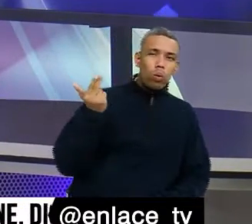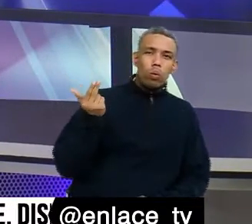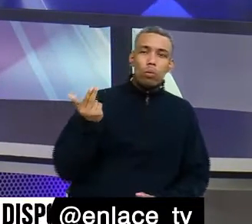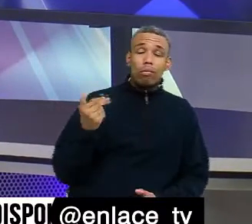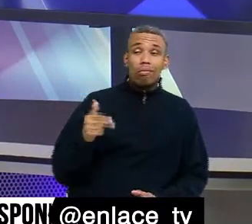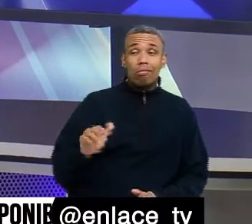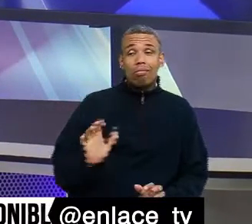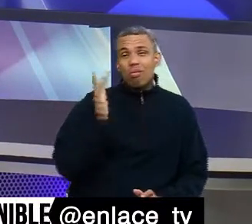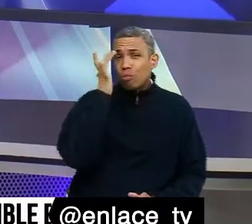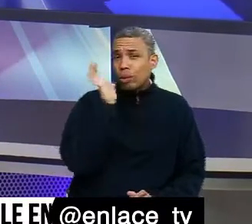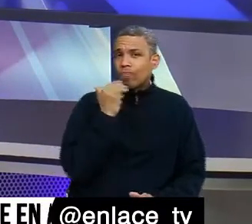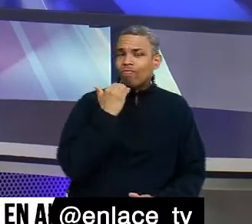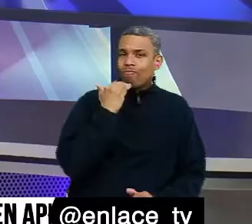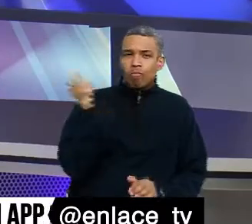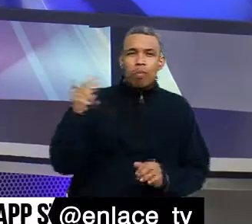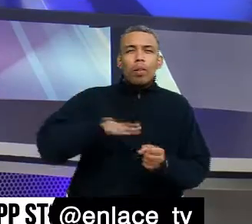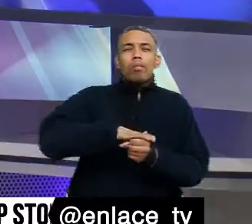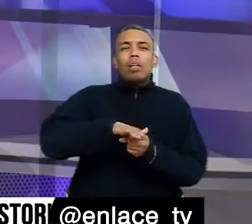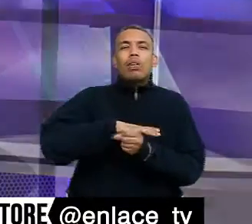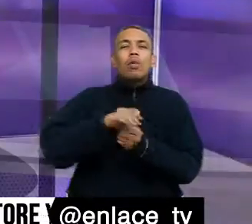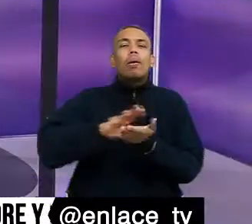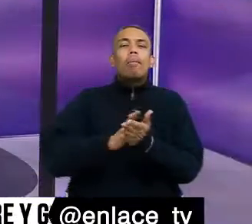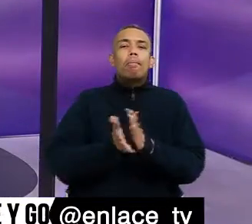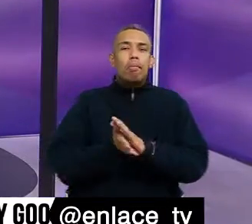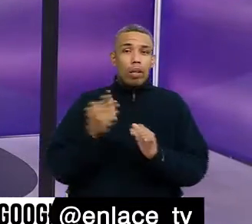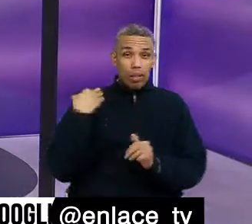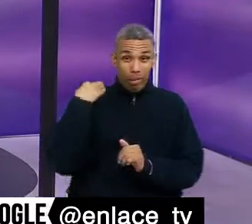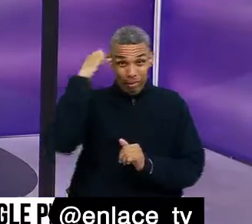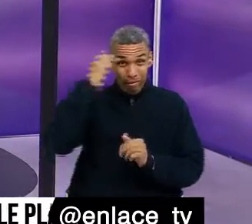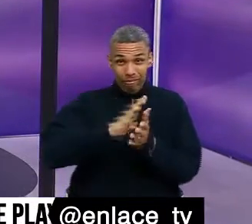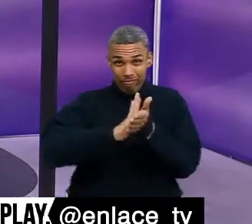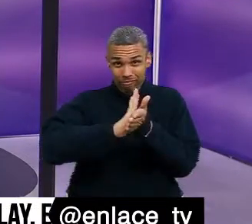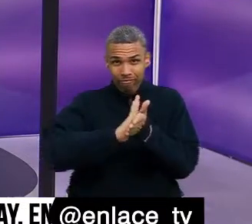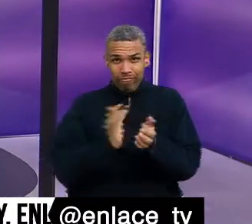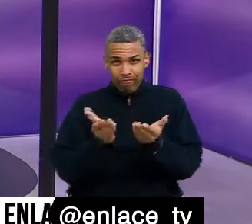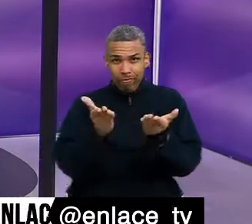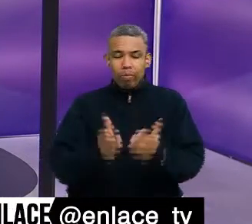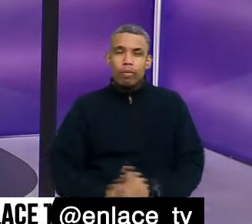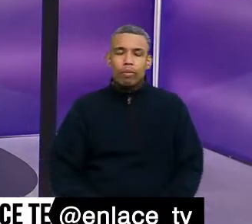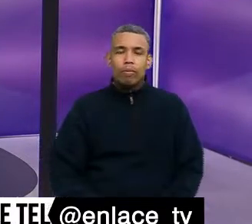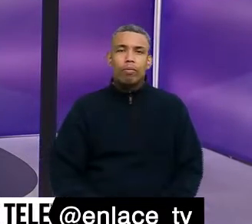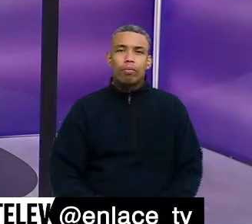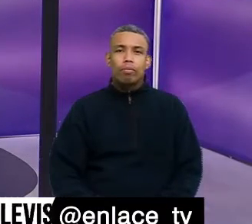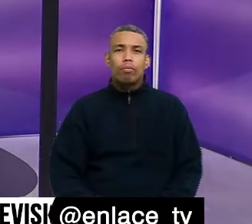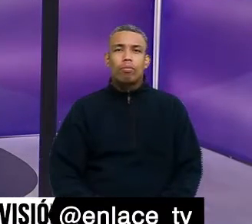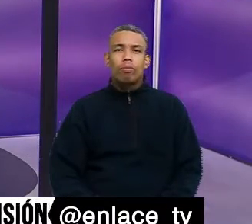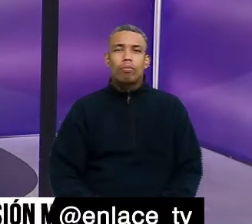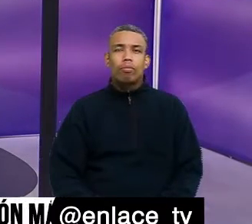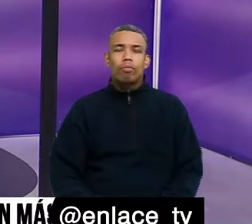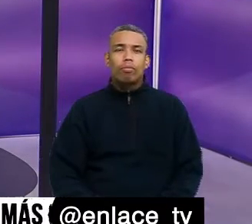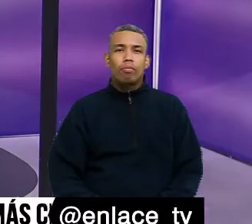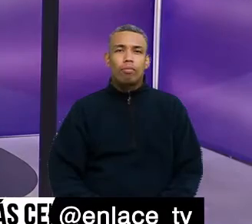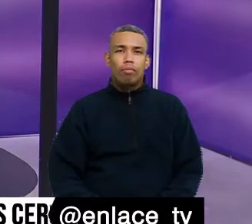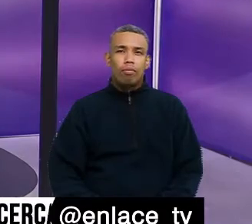Nuestro director de noticias, Pedro Severiche, con más información. Adelante, Pedro, ¿qué pasó?